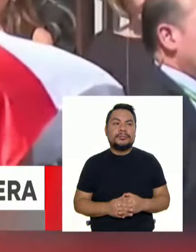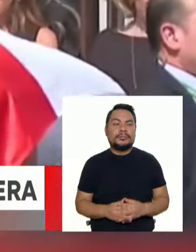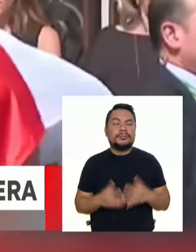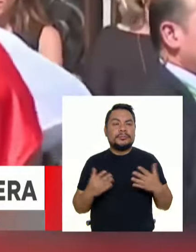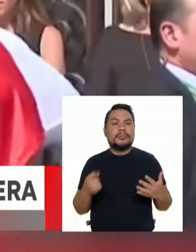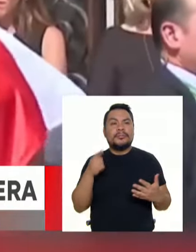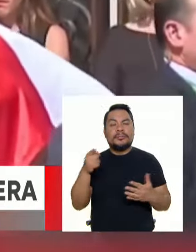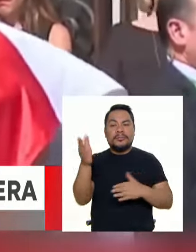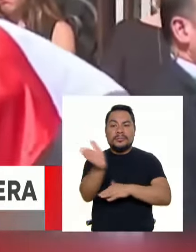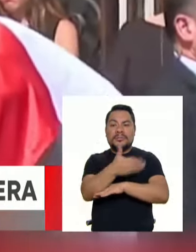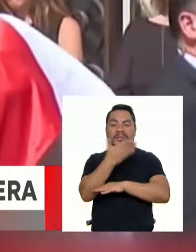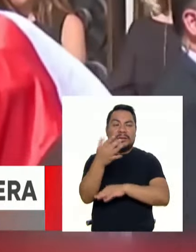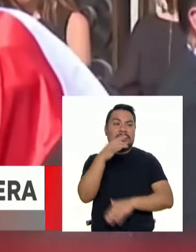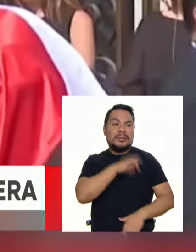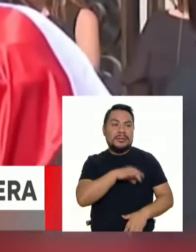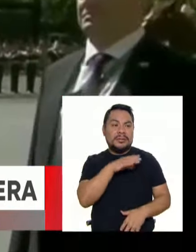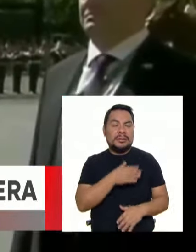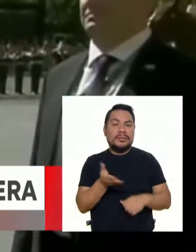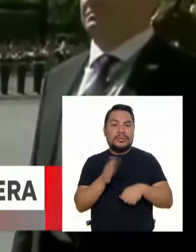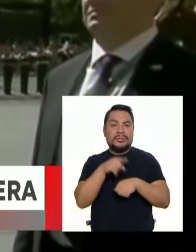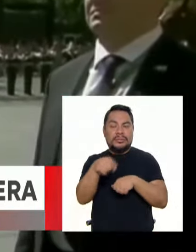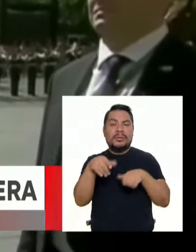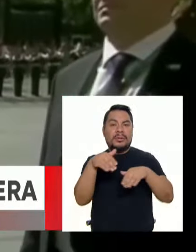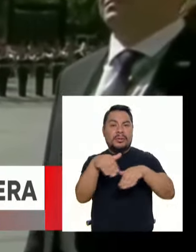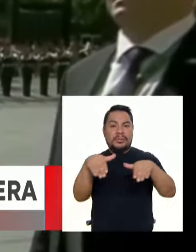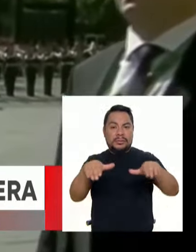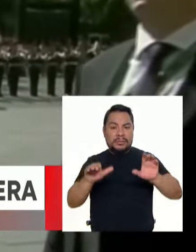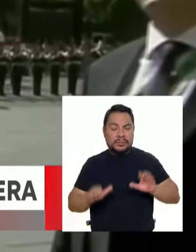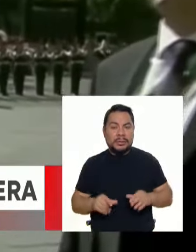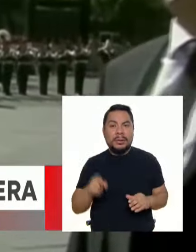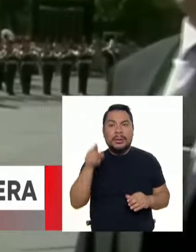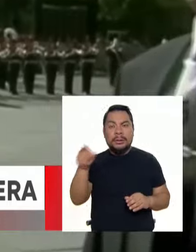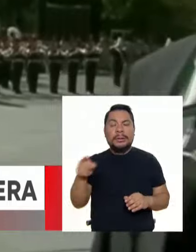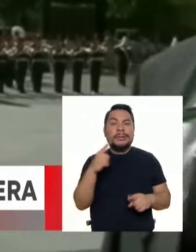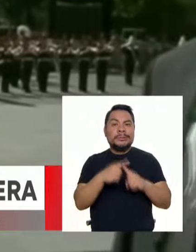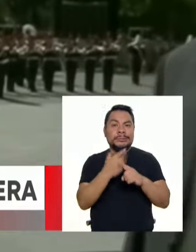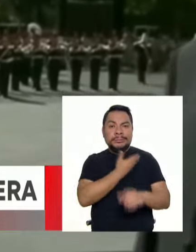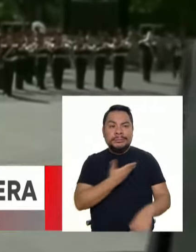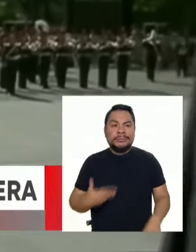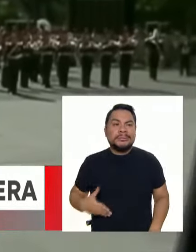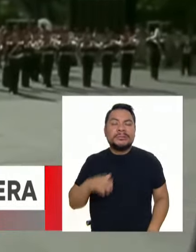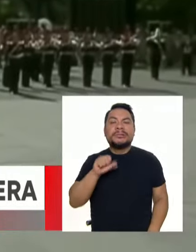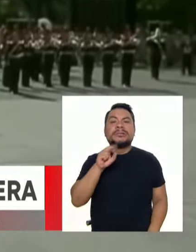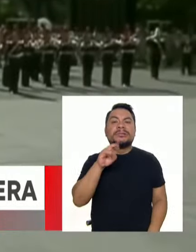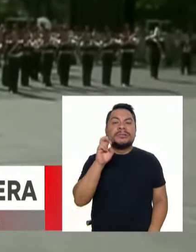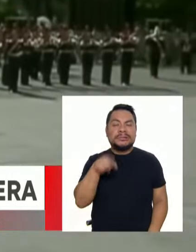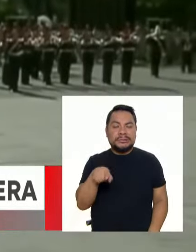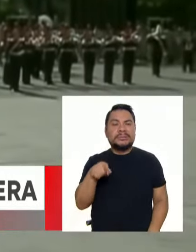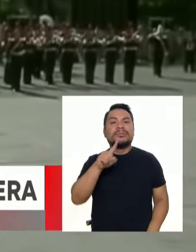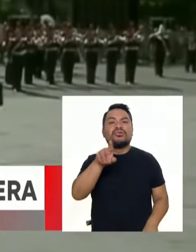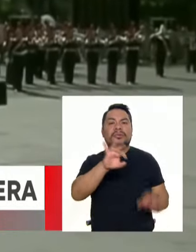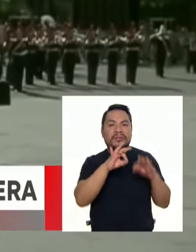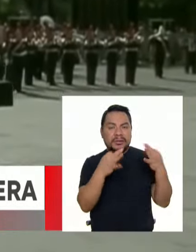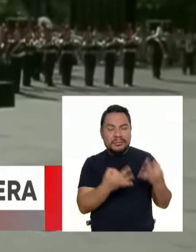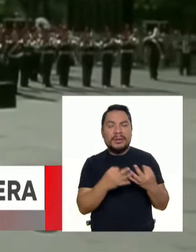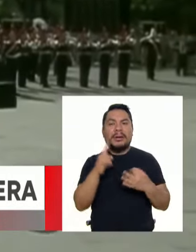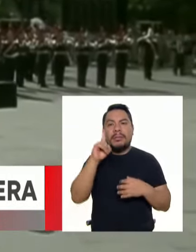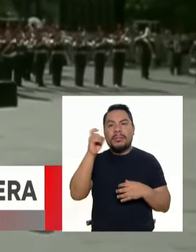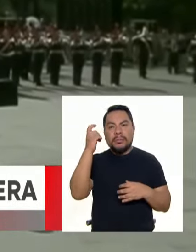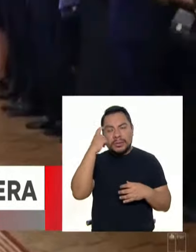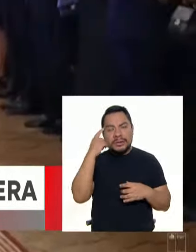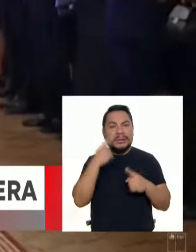la bandera chilena sobre el féretro. Sebastián Piñera era despedido por familiares, políticos, expresidentes